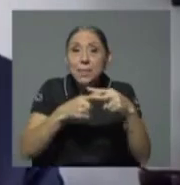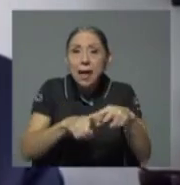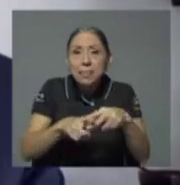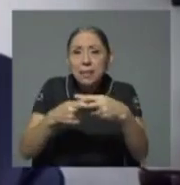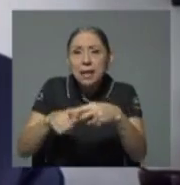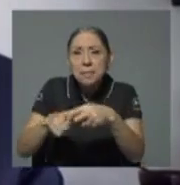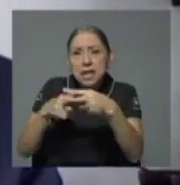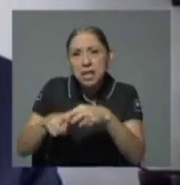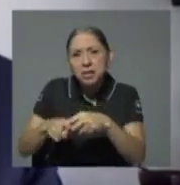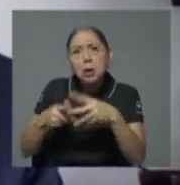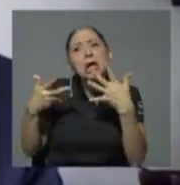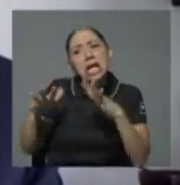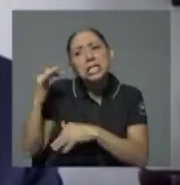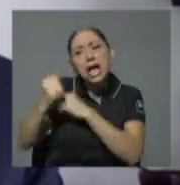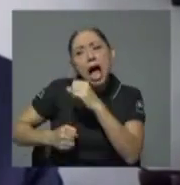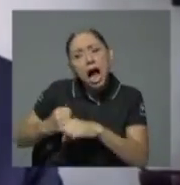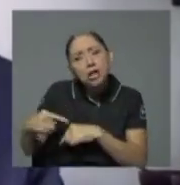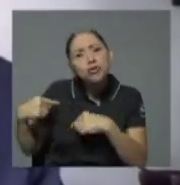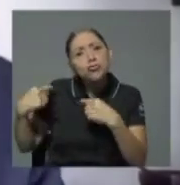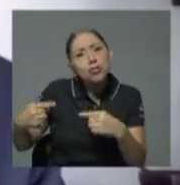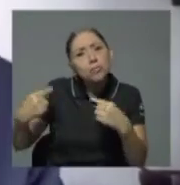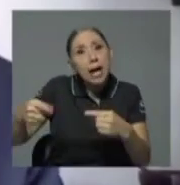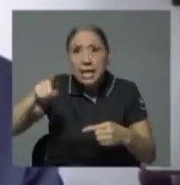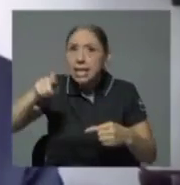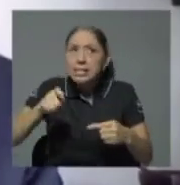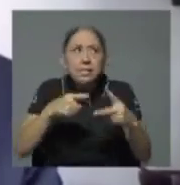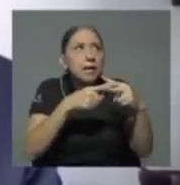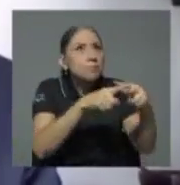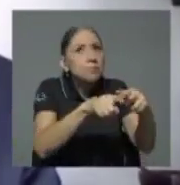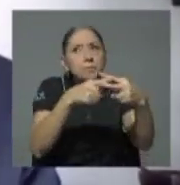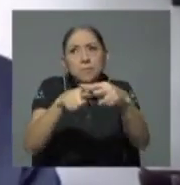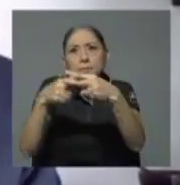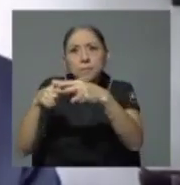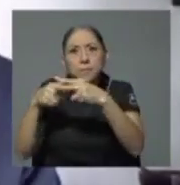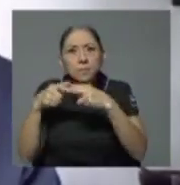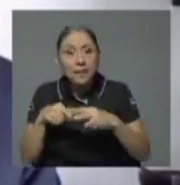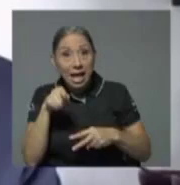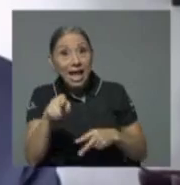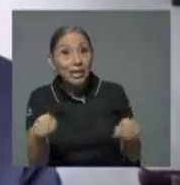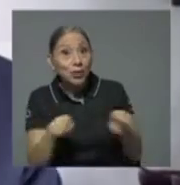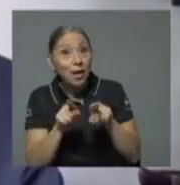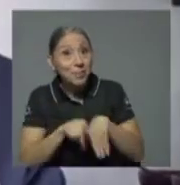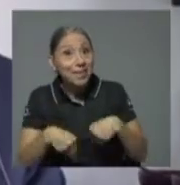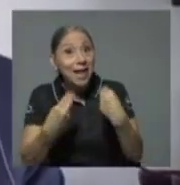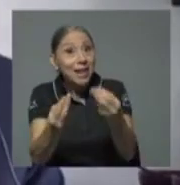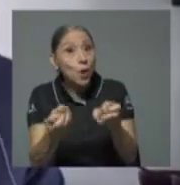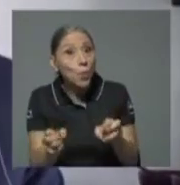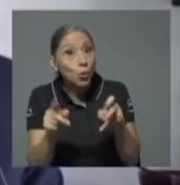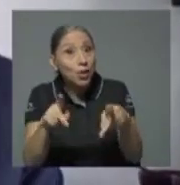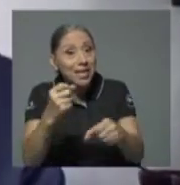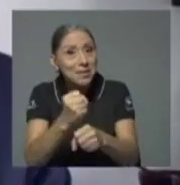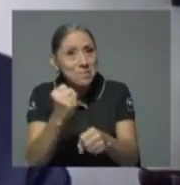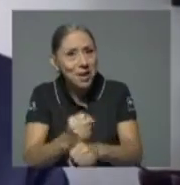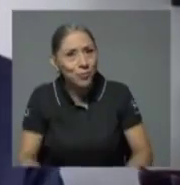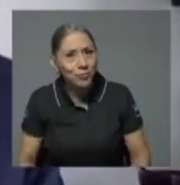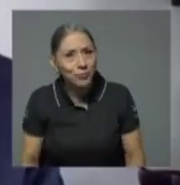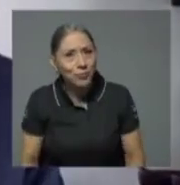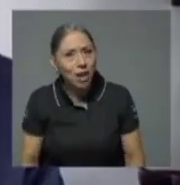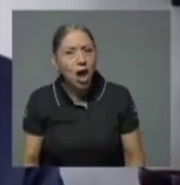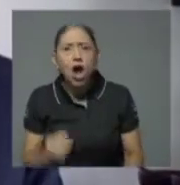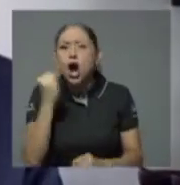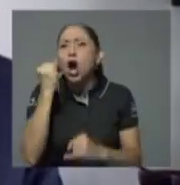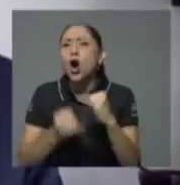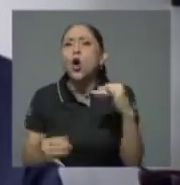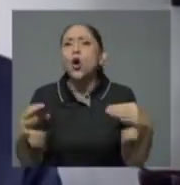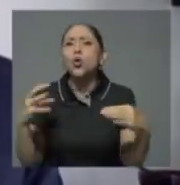pasado ciertos años, y que eso también estaría generando posibilidades de empleo. En conclusión, se trata de